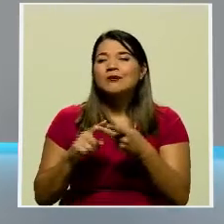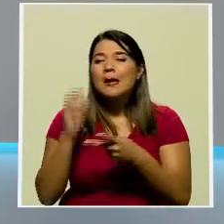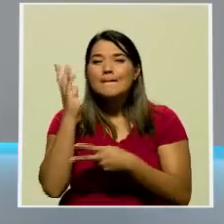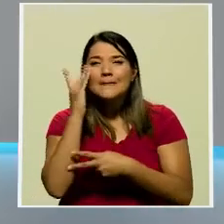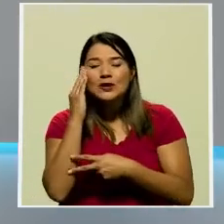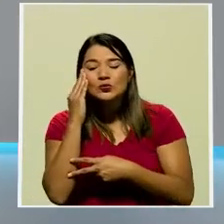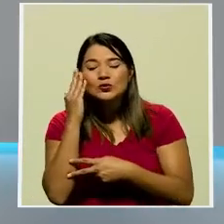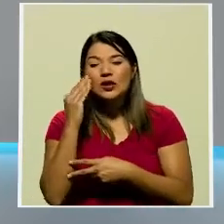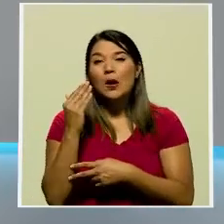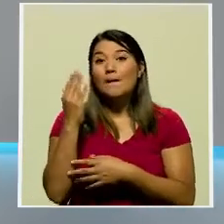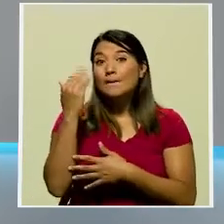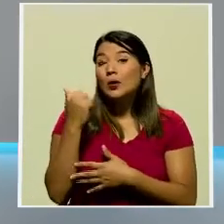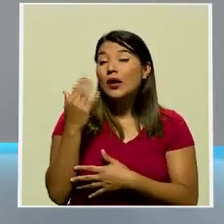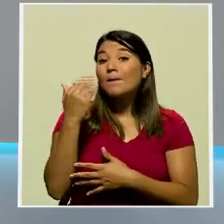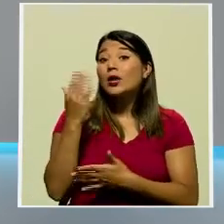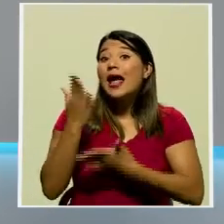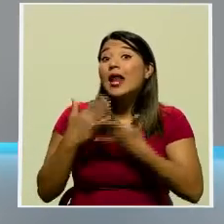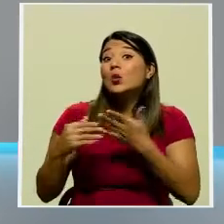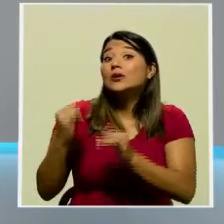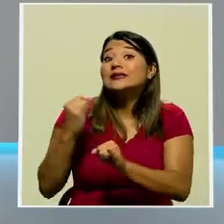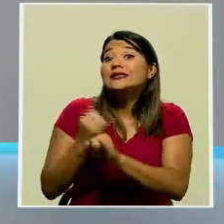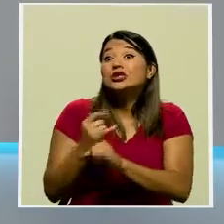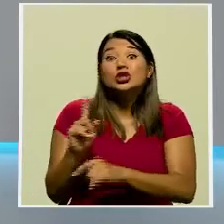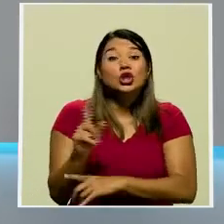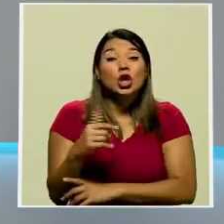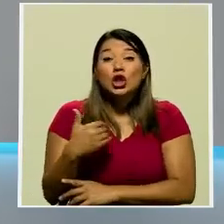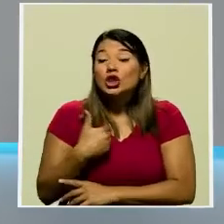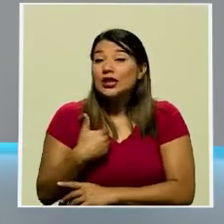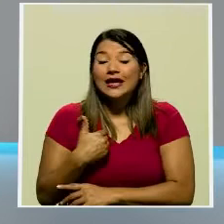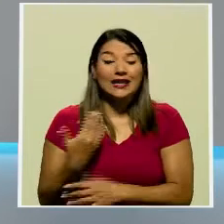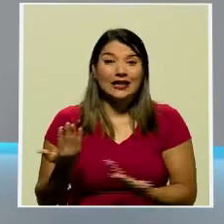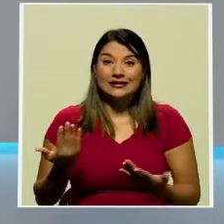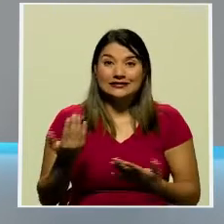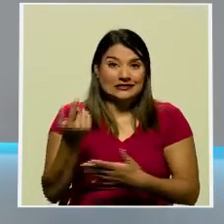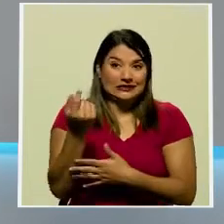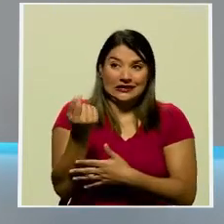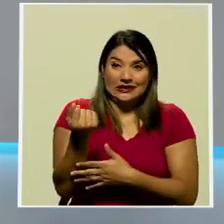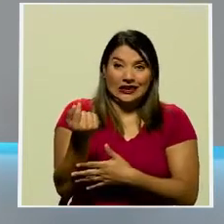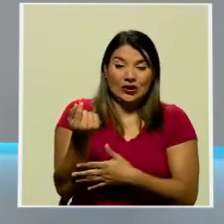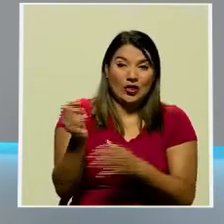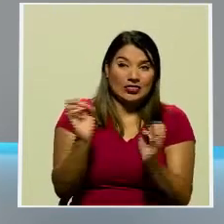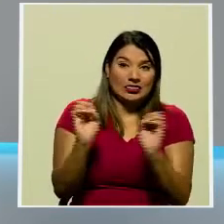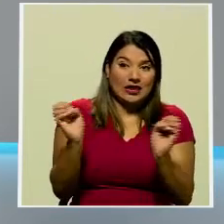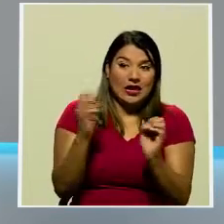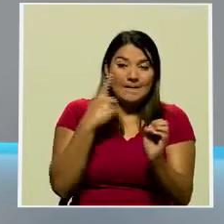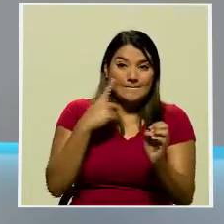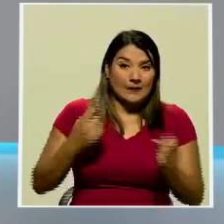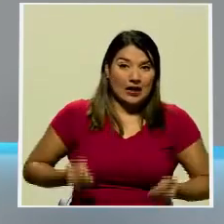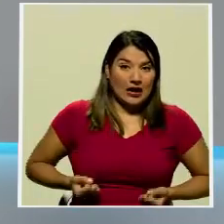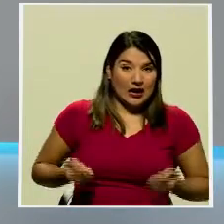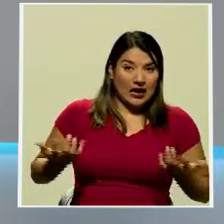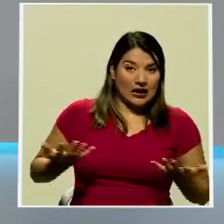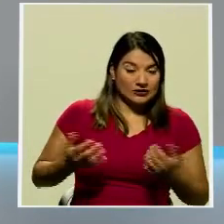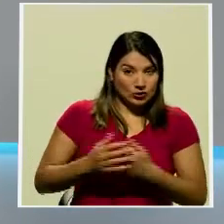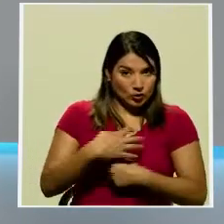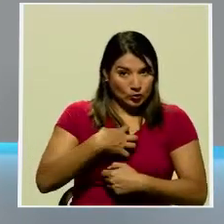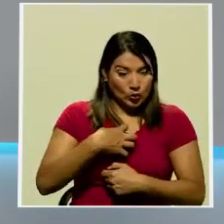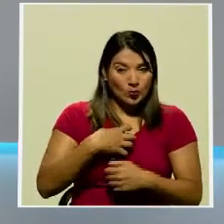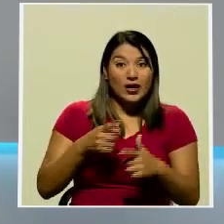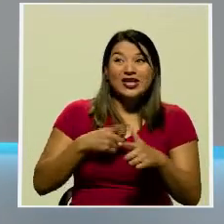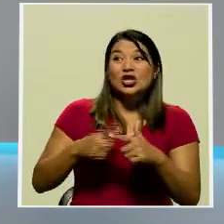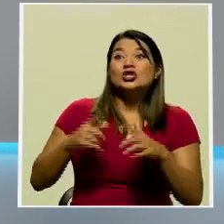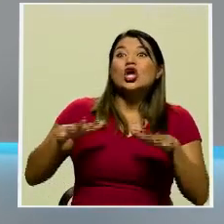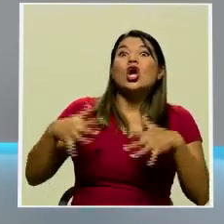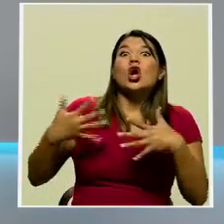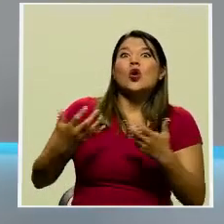que ya mencionábamos que hay algunas instituciones que no tienen ni tan siquiera para sus gastos. ¿Cómo van a hacer entonces para solventar